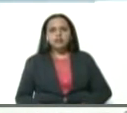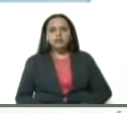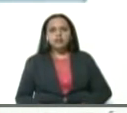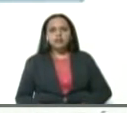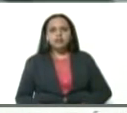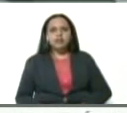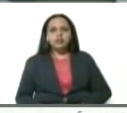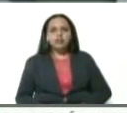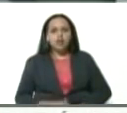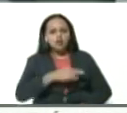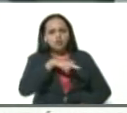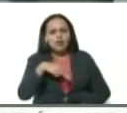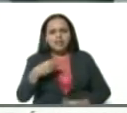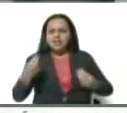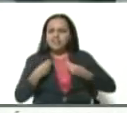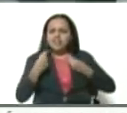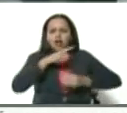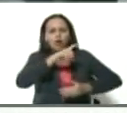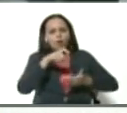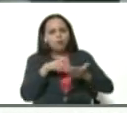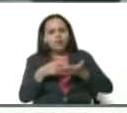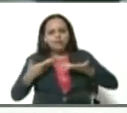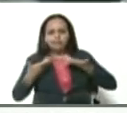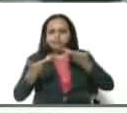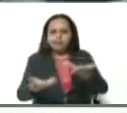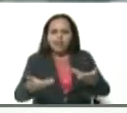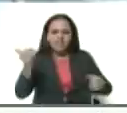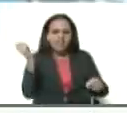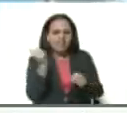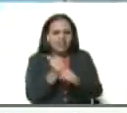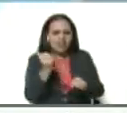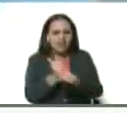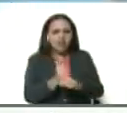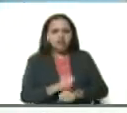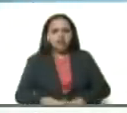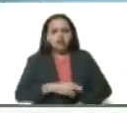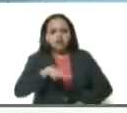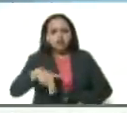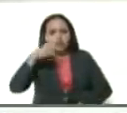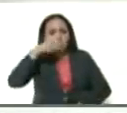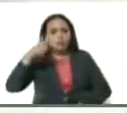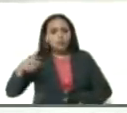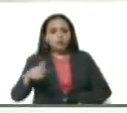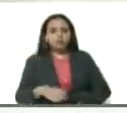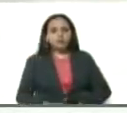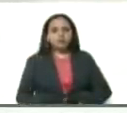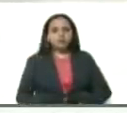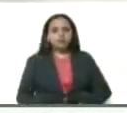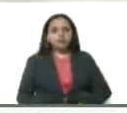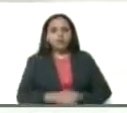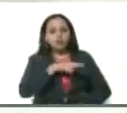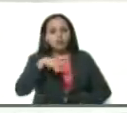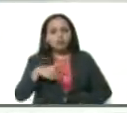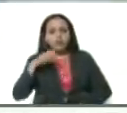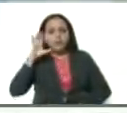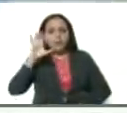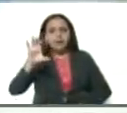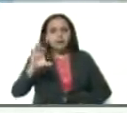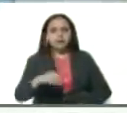dedicar nuestra vida entera al trabajo por nuestro pueblo, por nuestra patria,